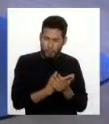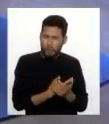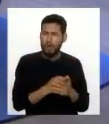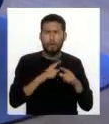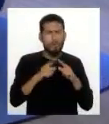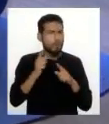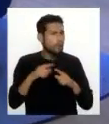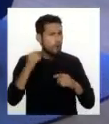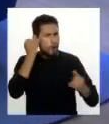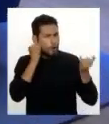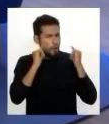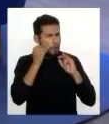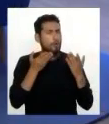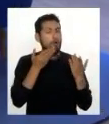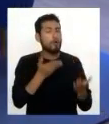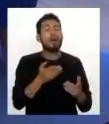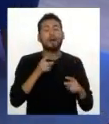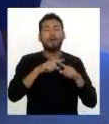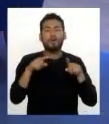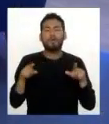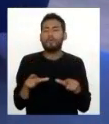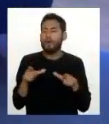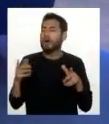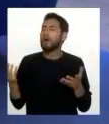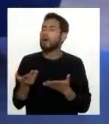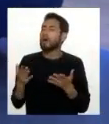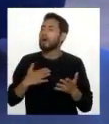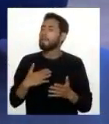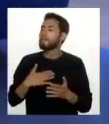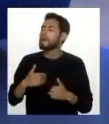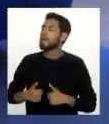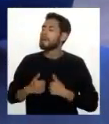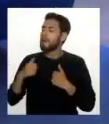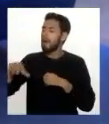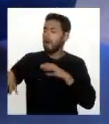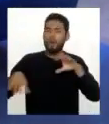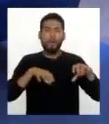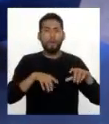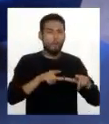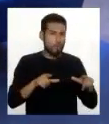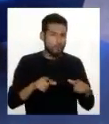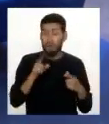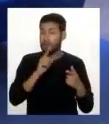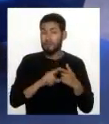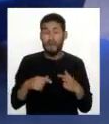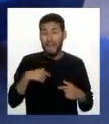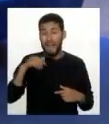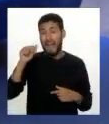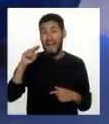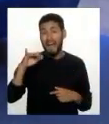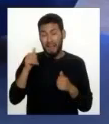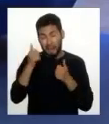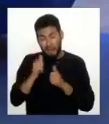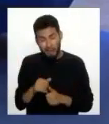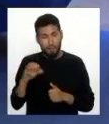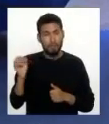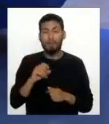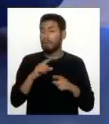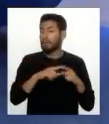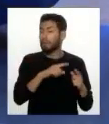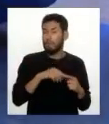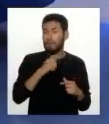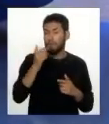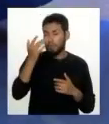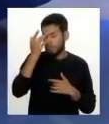otras alternativas según dónde es mi región, ¿no? Pero de esta manera para no generar una anemia o también una desnutrición de otros